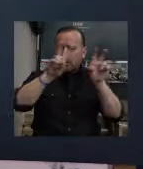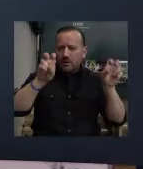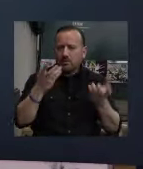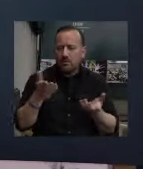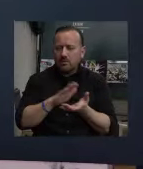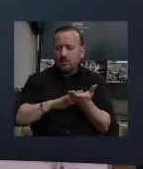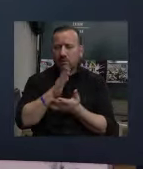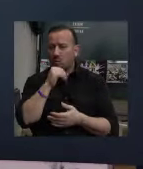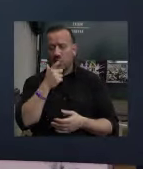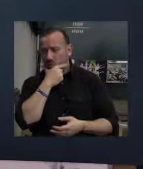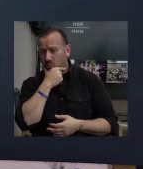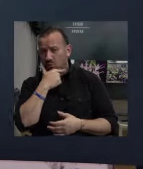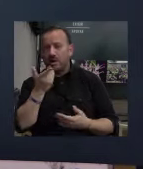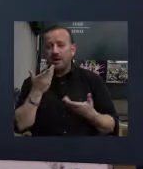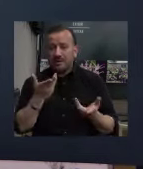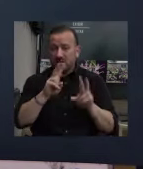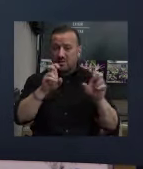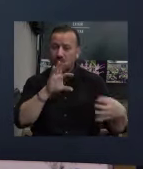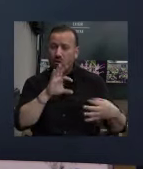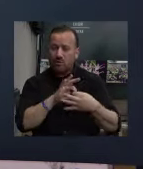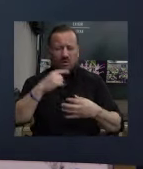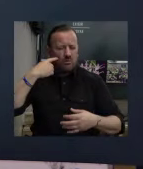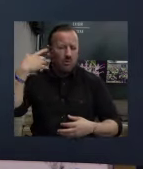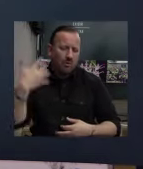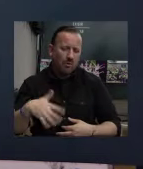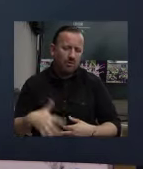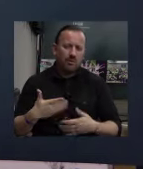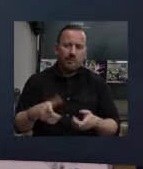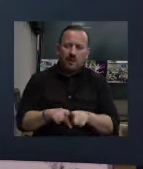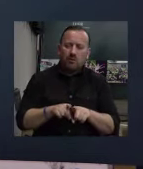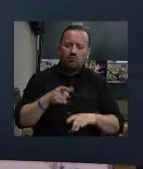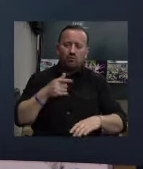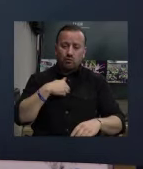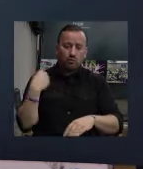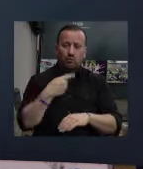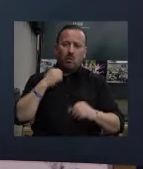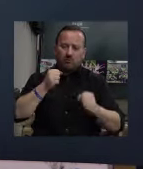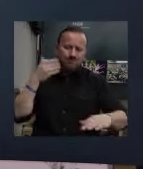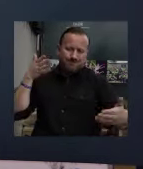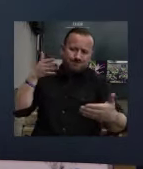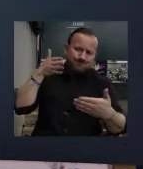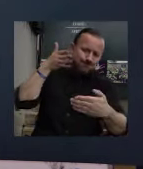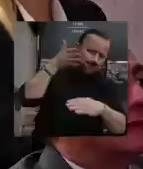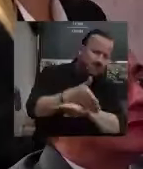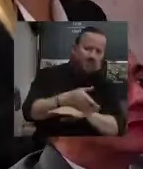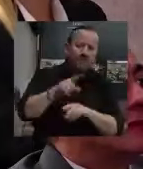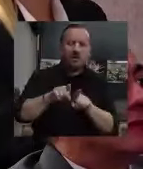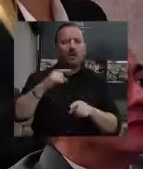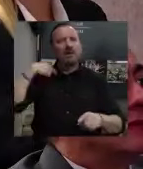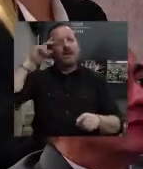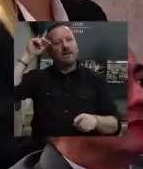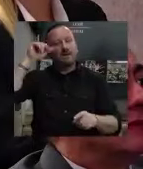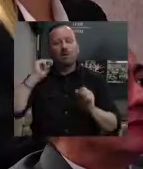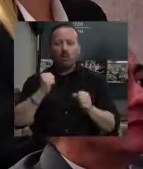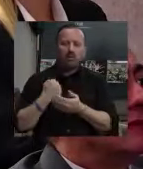bueno sin duda esta conexión es fundamental para nosotros poder llegar y con nuestras propuestas y poder poder